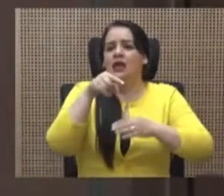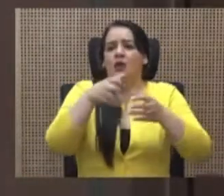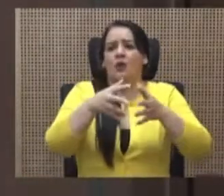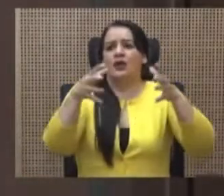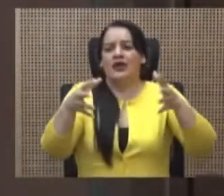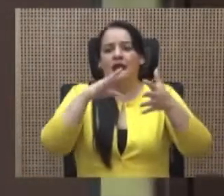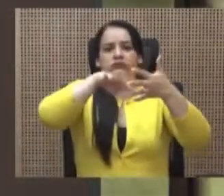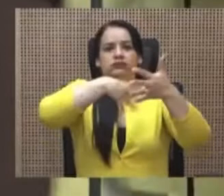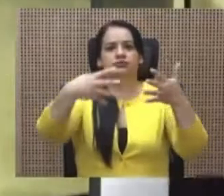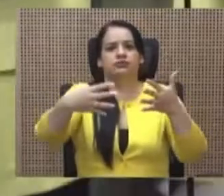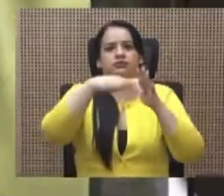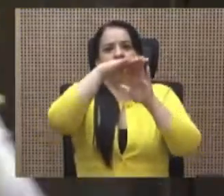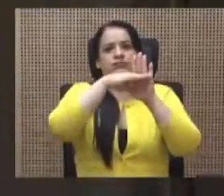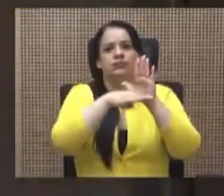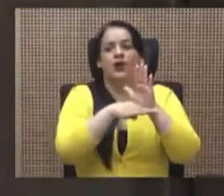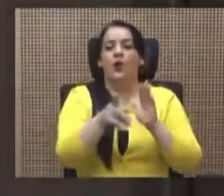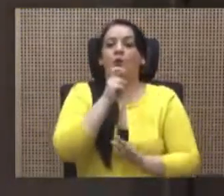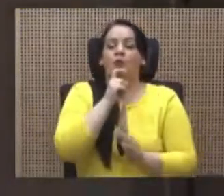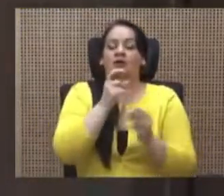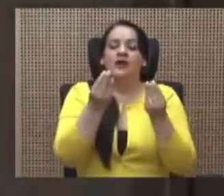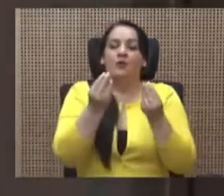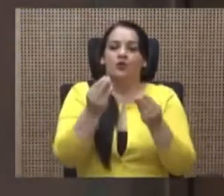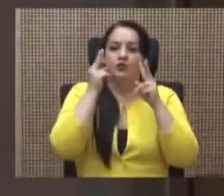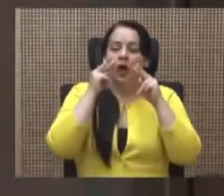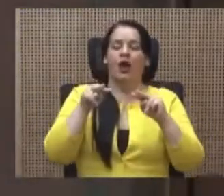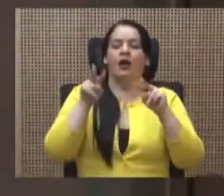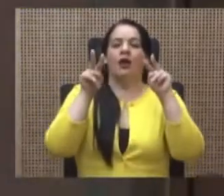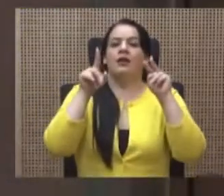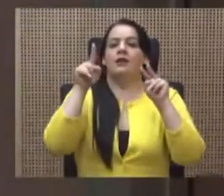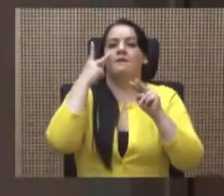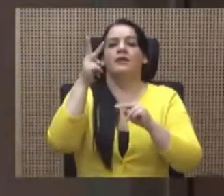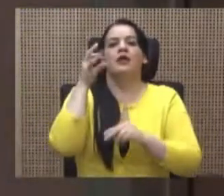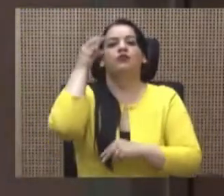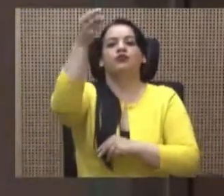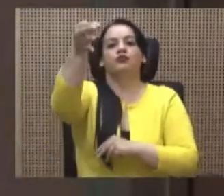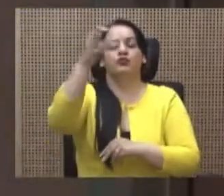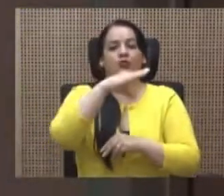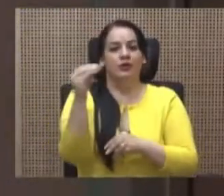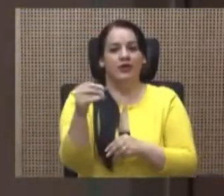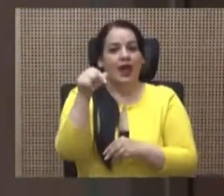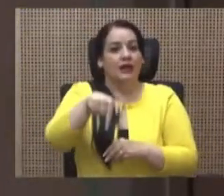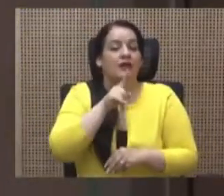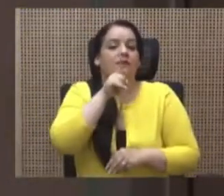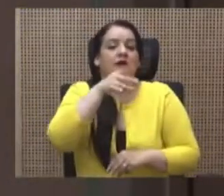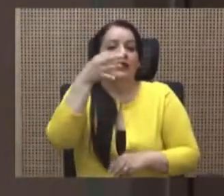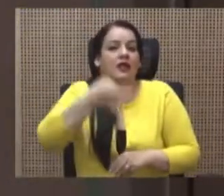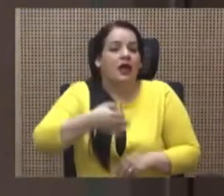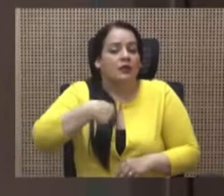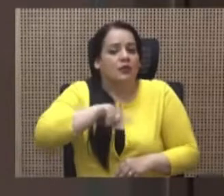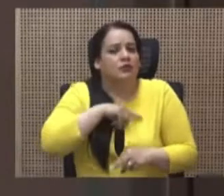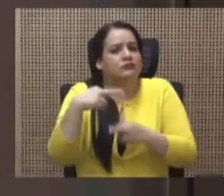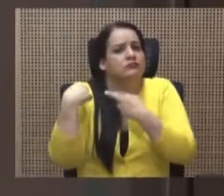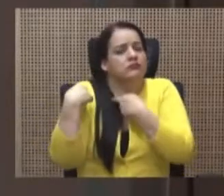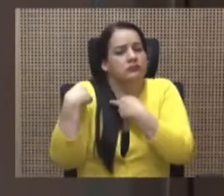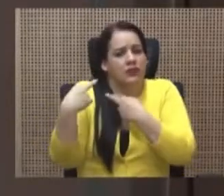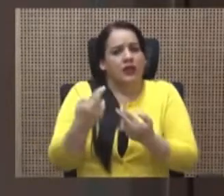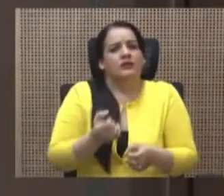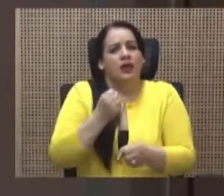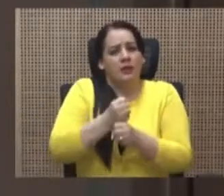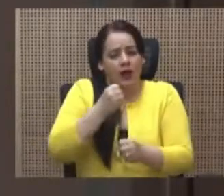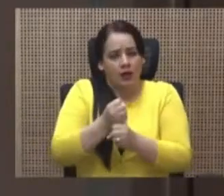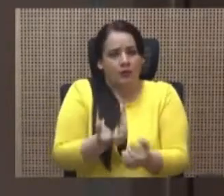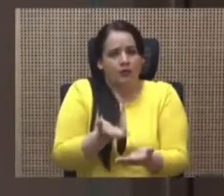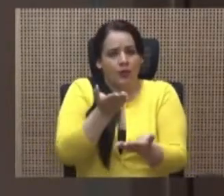agenda cuesta un poco levantar la mirada y ver hacia hacia el futuro y en realidad aquí también nos compete trabajar en propuestas de